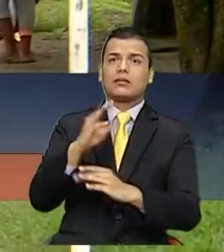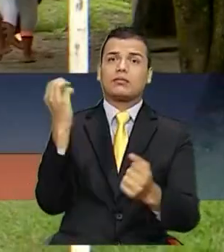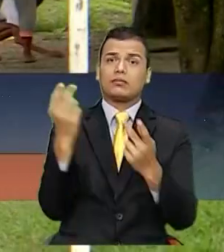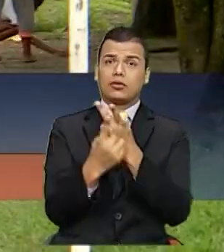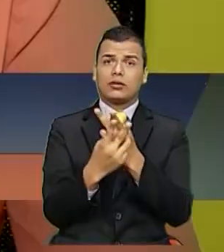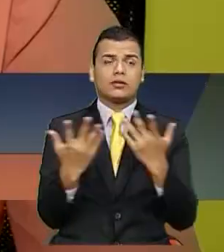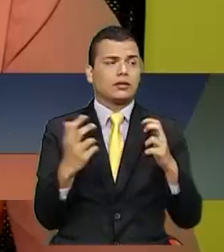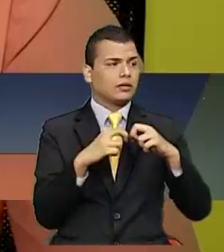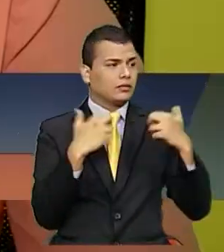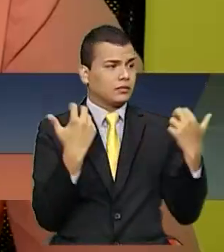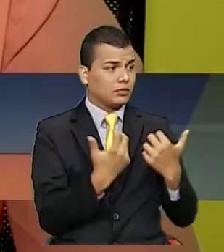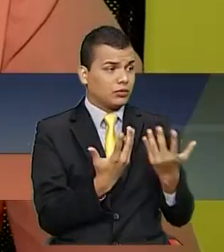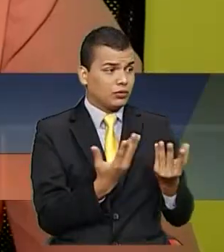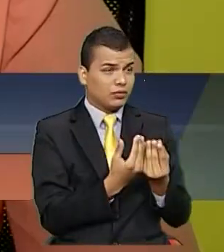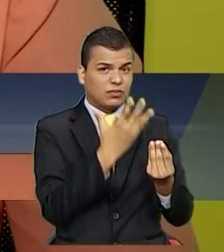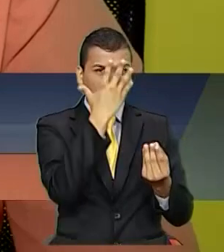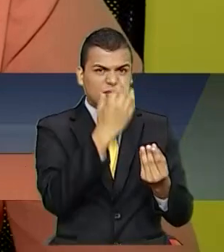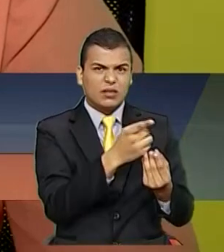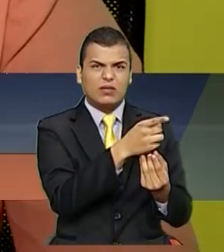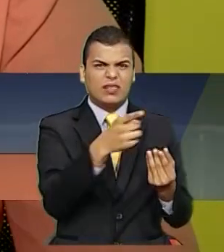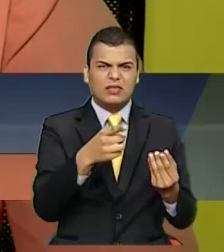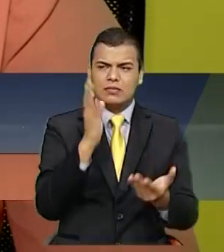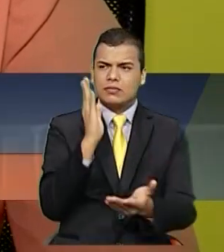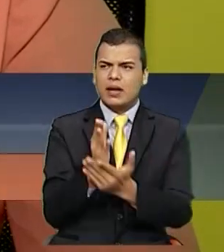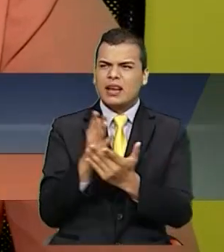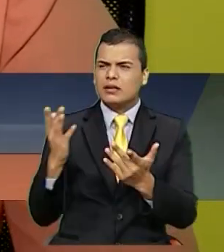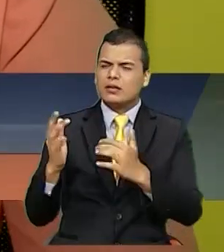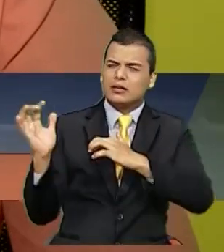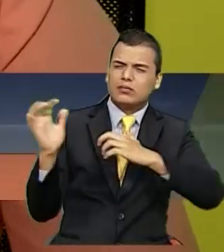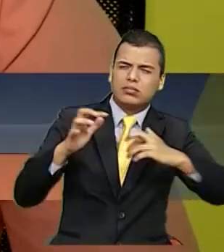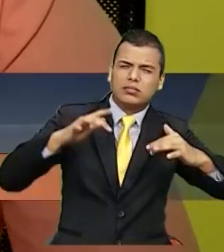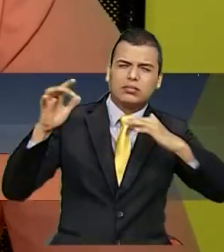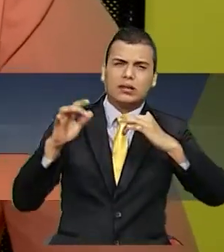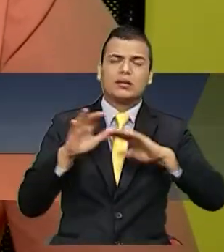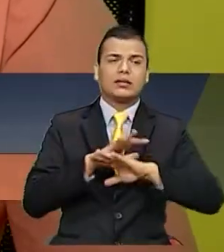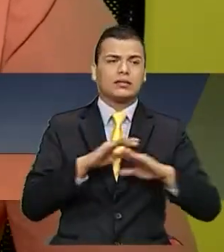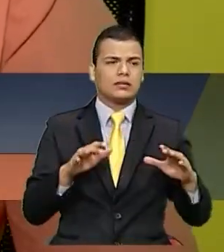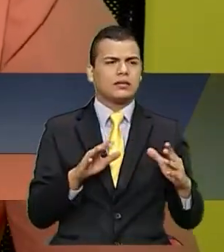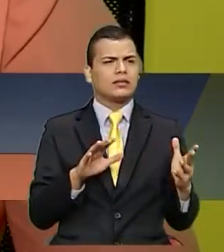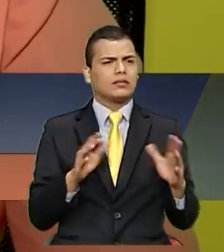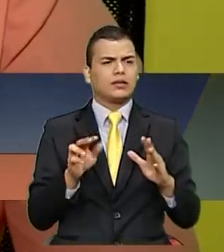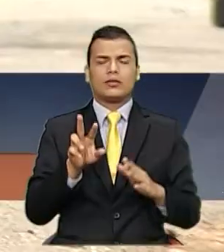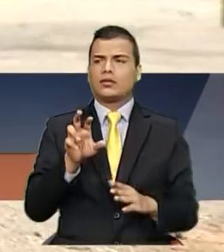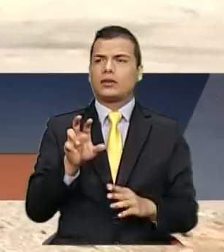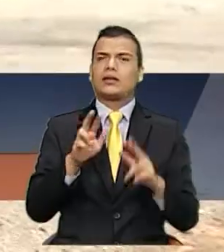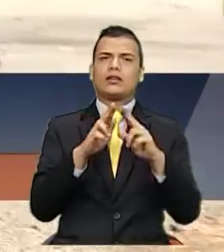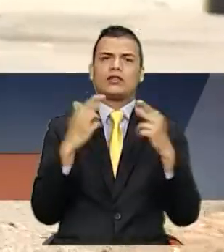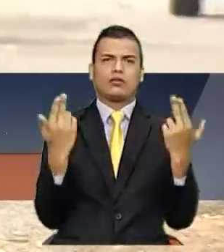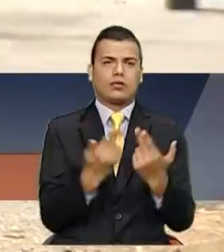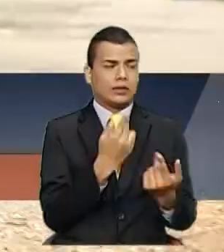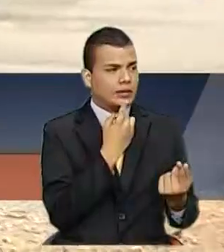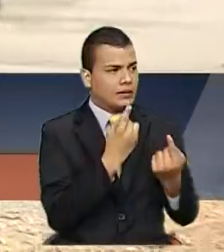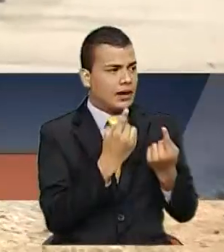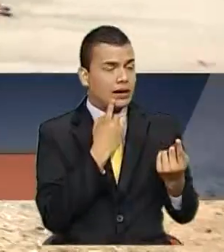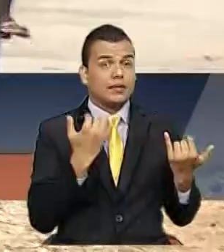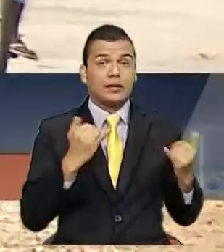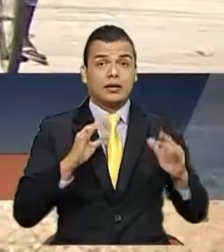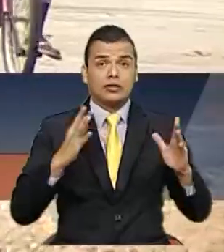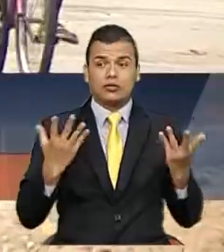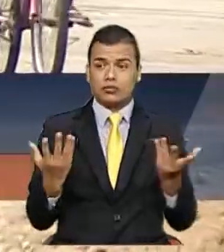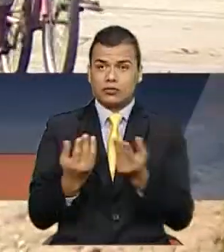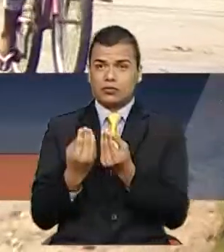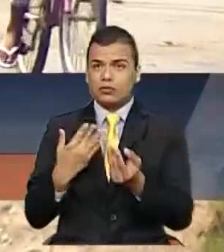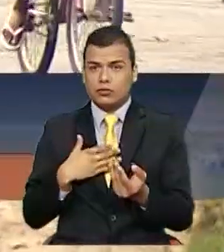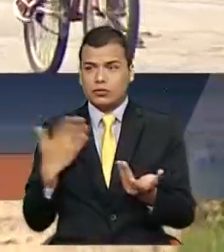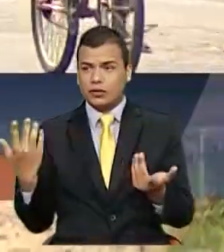muchachos que están en estas confrontaciones, ya llevamos más alrededor de 7 reuniones con ellos. Cuando nosotros llegamos